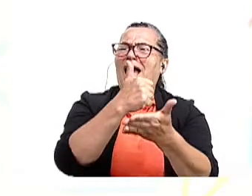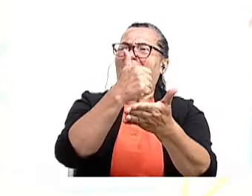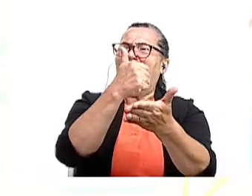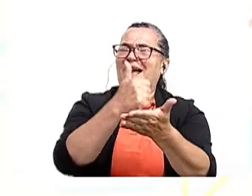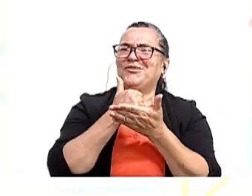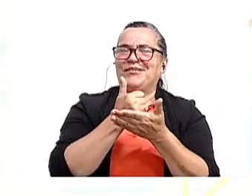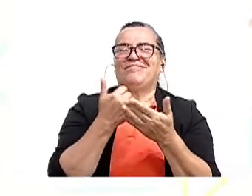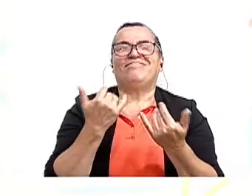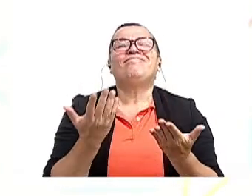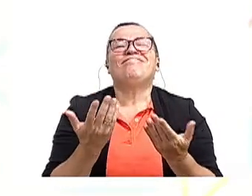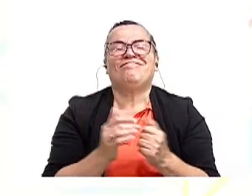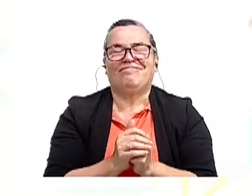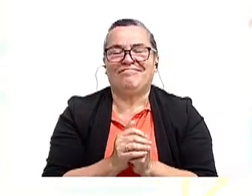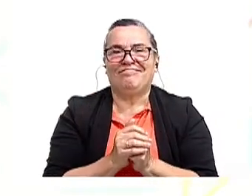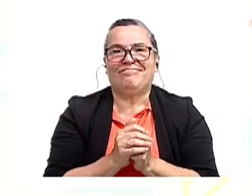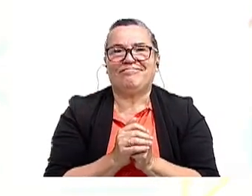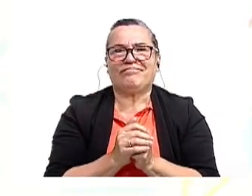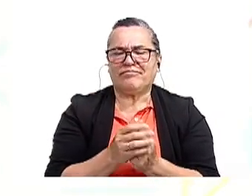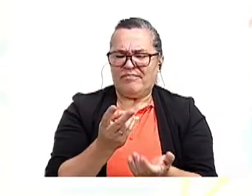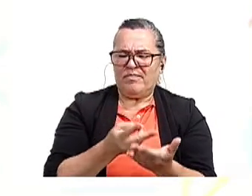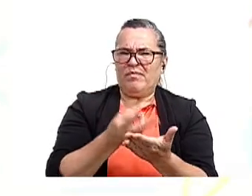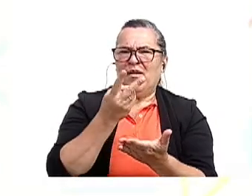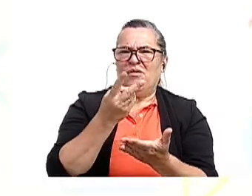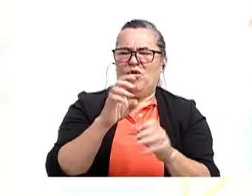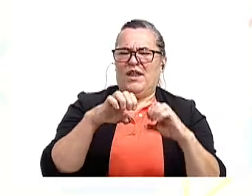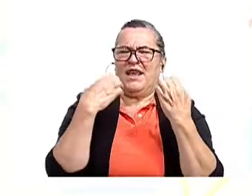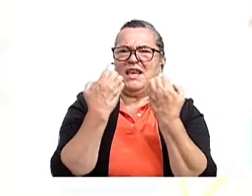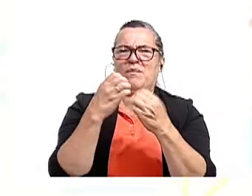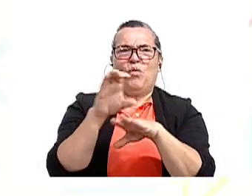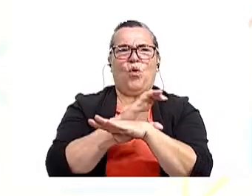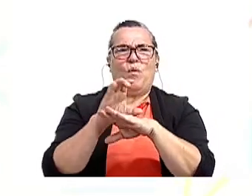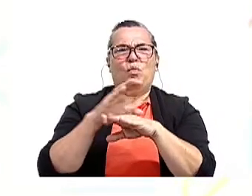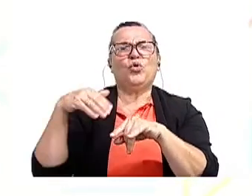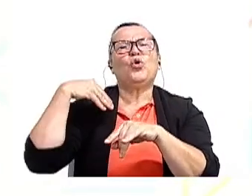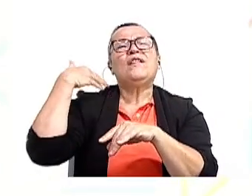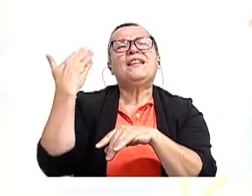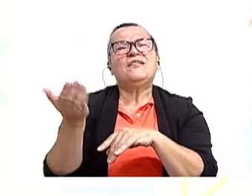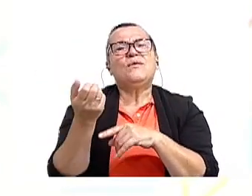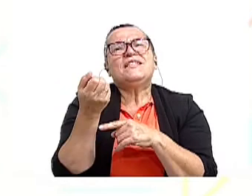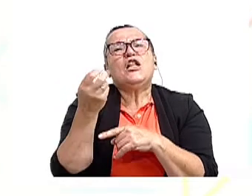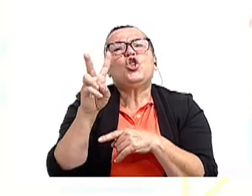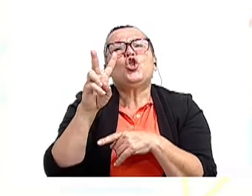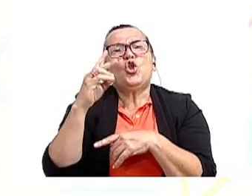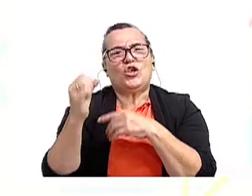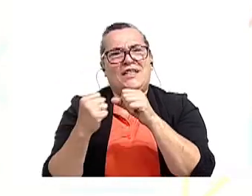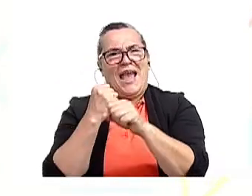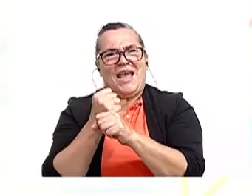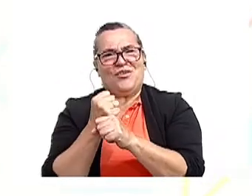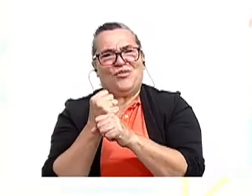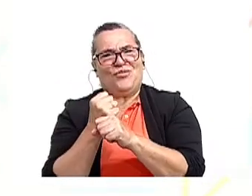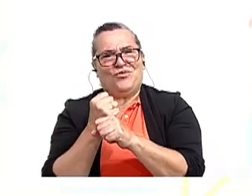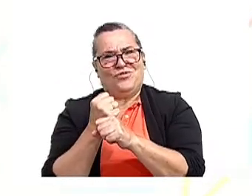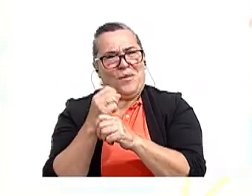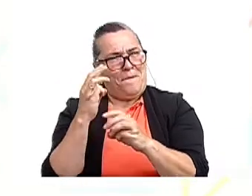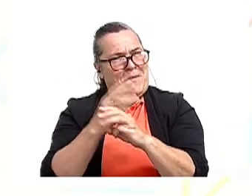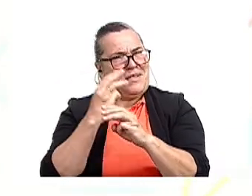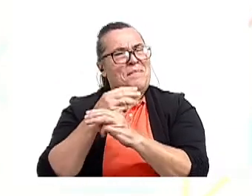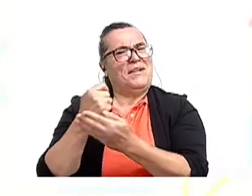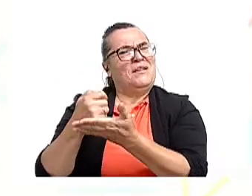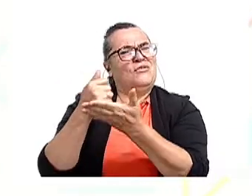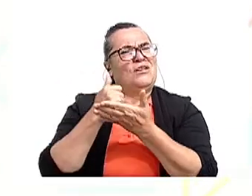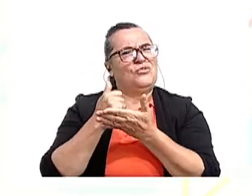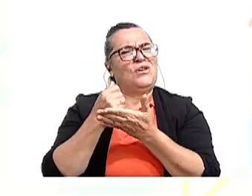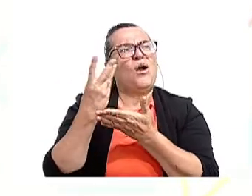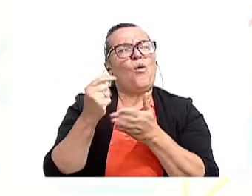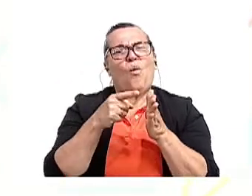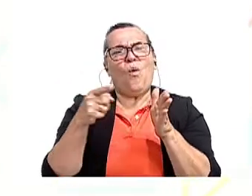determinar cuál será el valor del equipo de cómputo después de 12 años de uso. ¿Creen que la matemática nos puede ayudar a